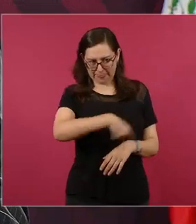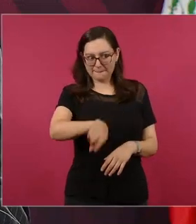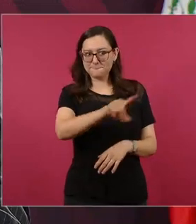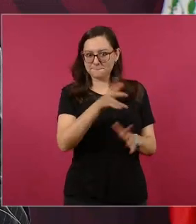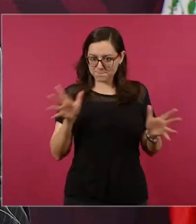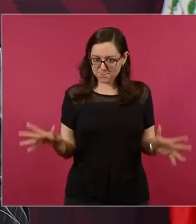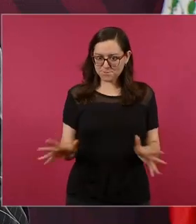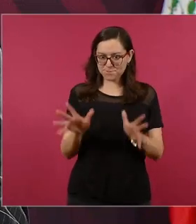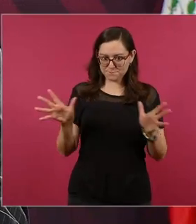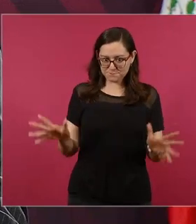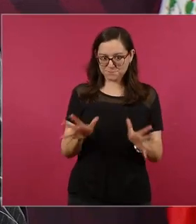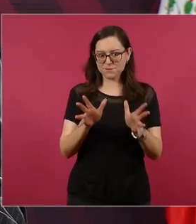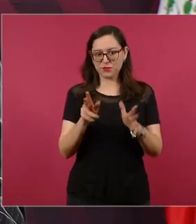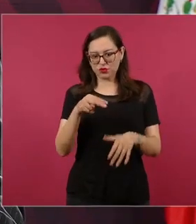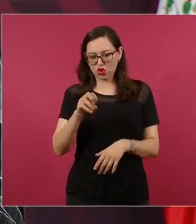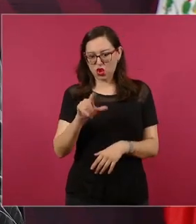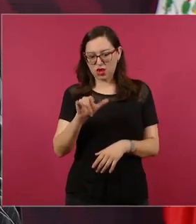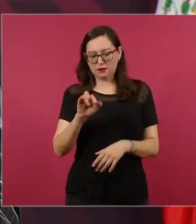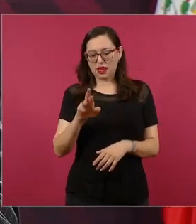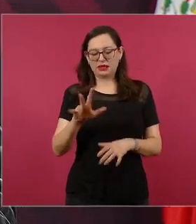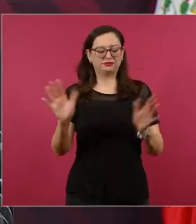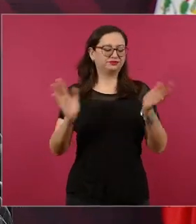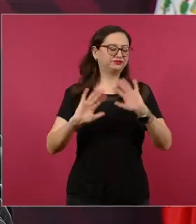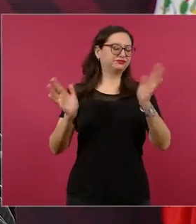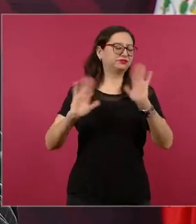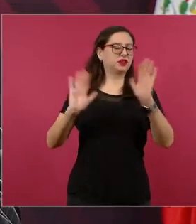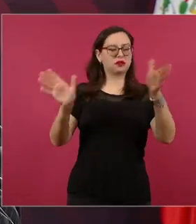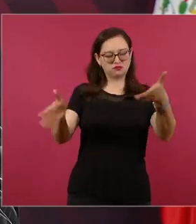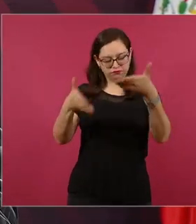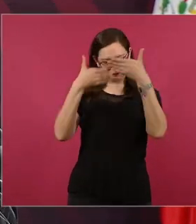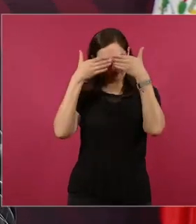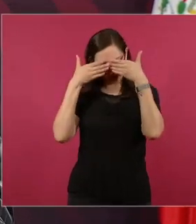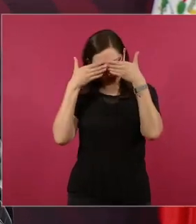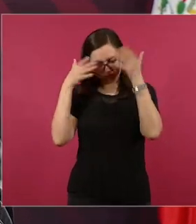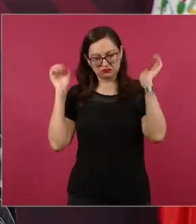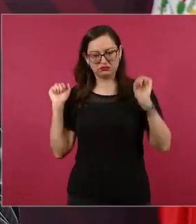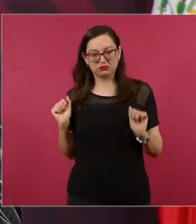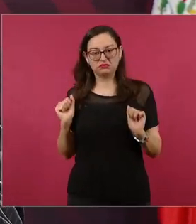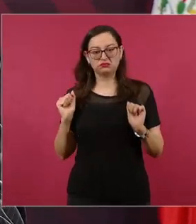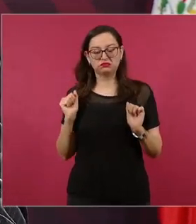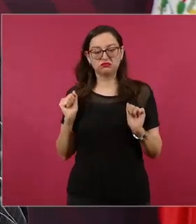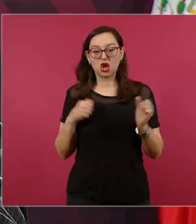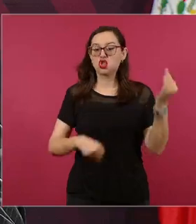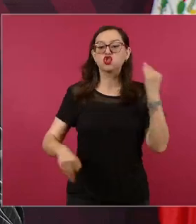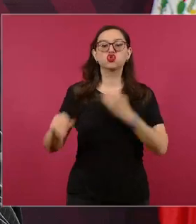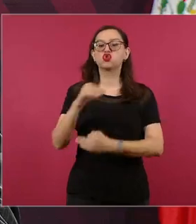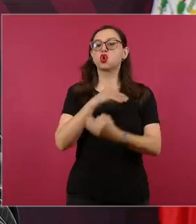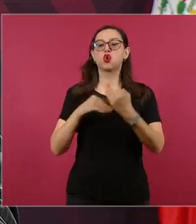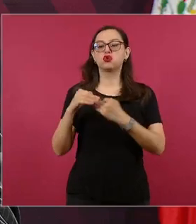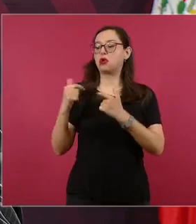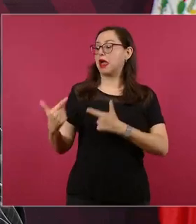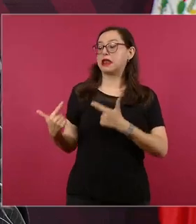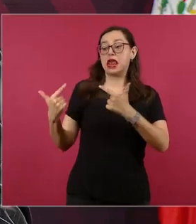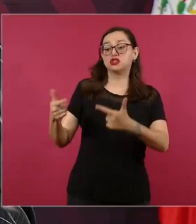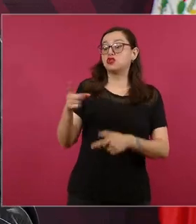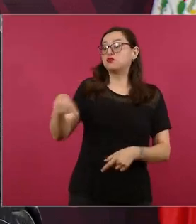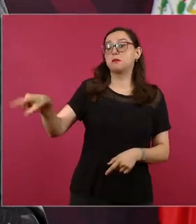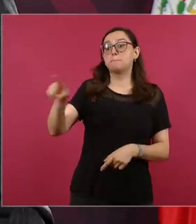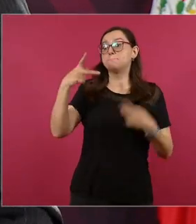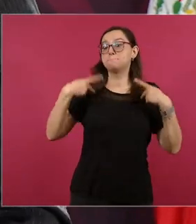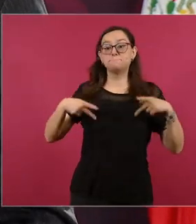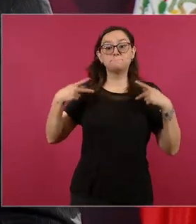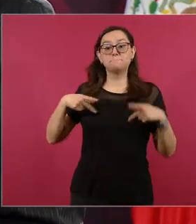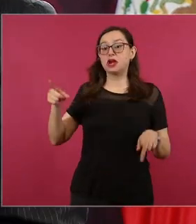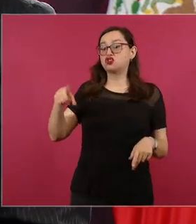ellos. No, nada más. Todo fue un